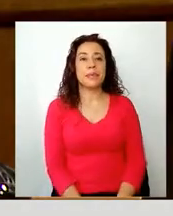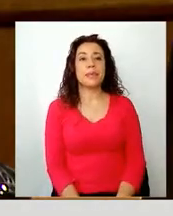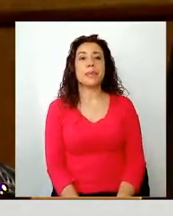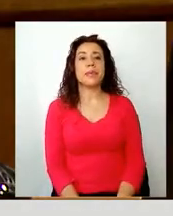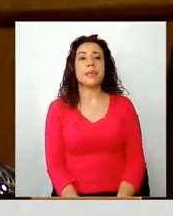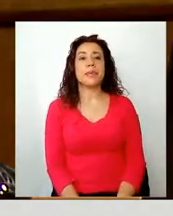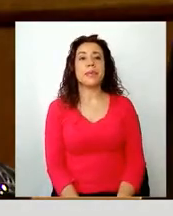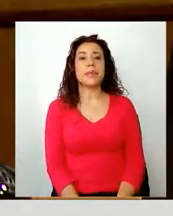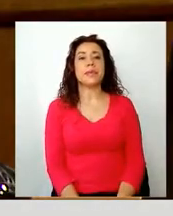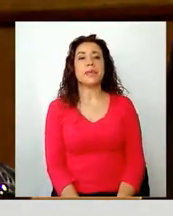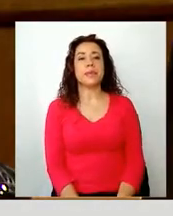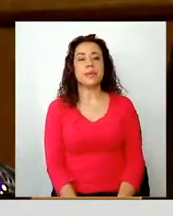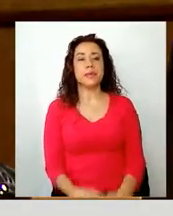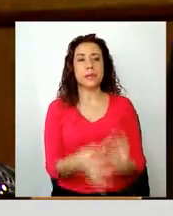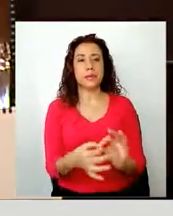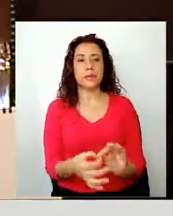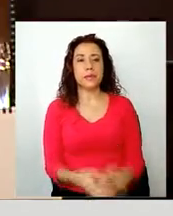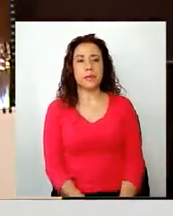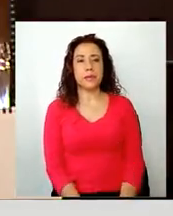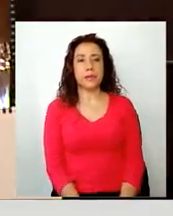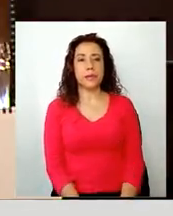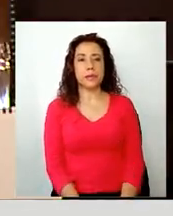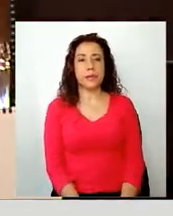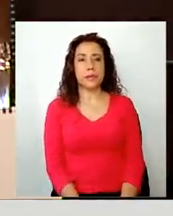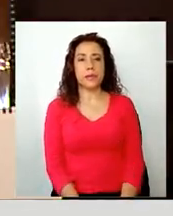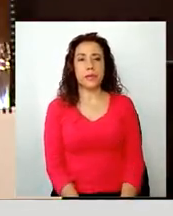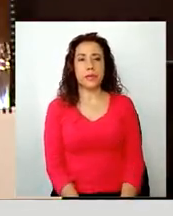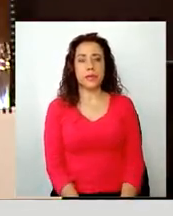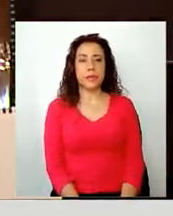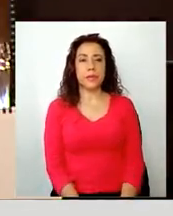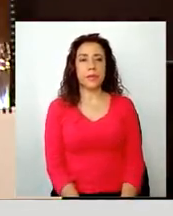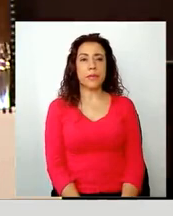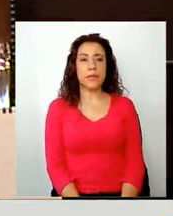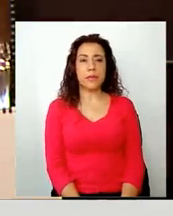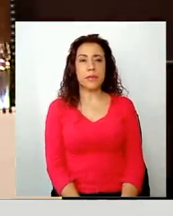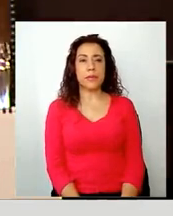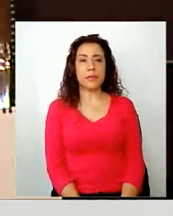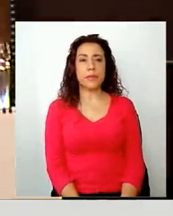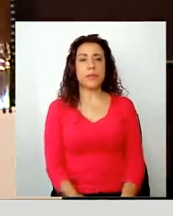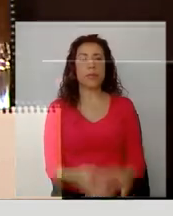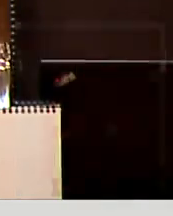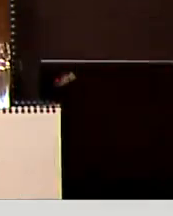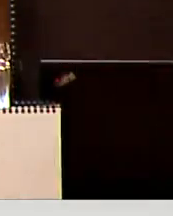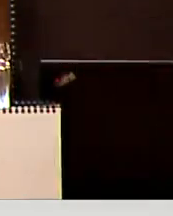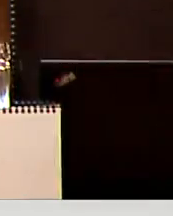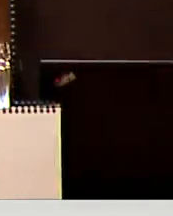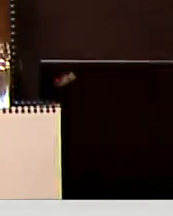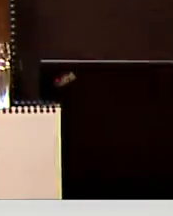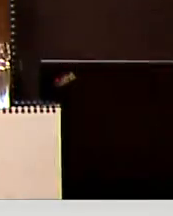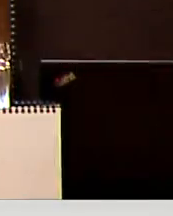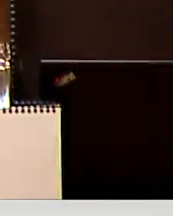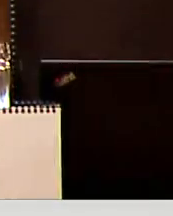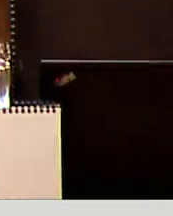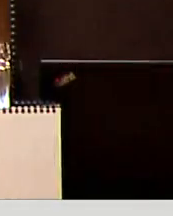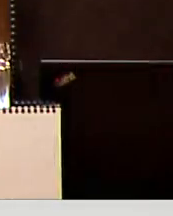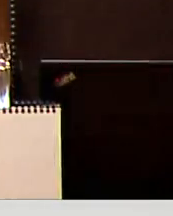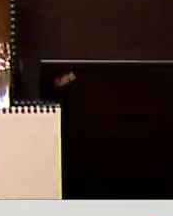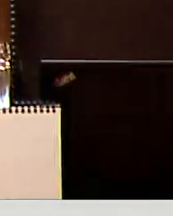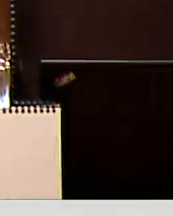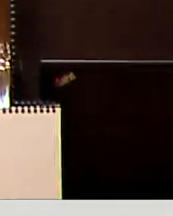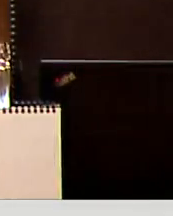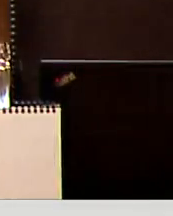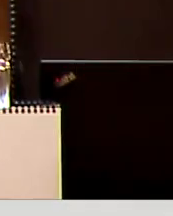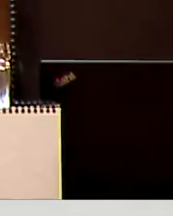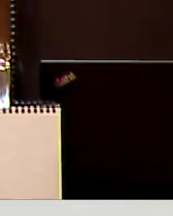gracias Muchas gracias diputado berger a continuación Le ofrezco la palabra la diputada Emilia nullado